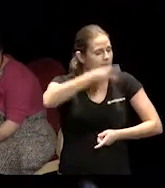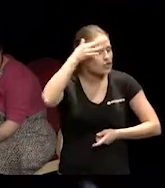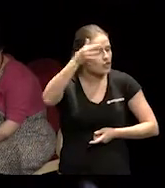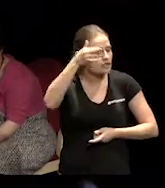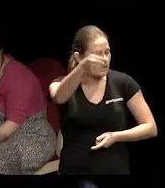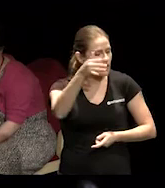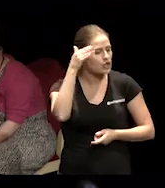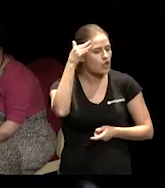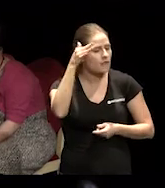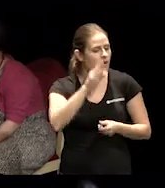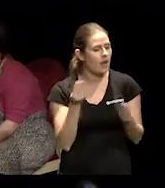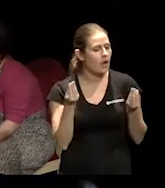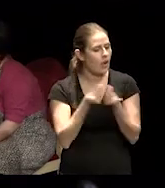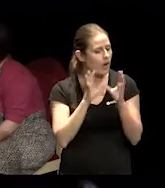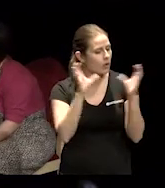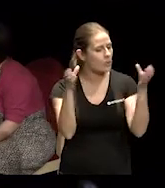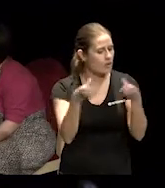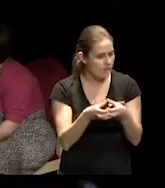comunidad.